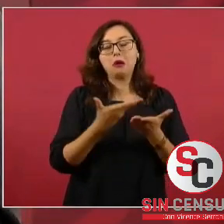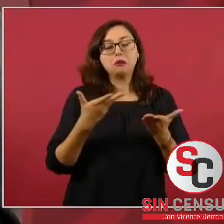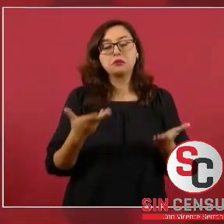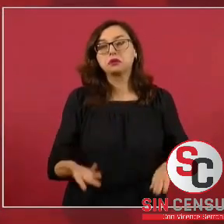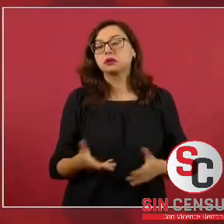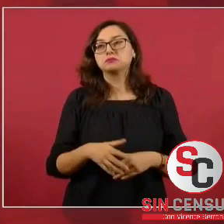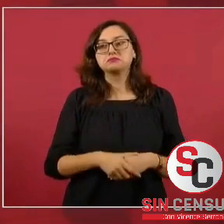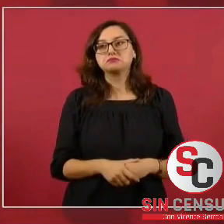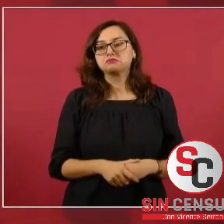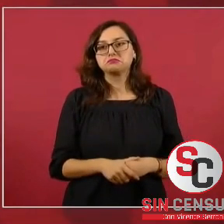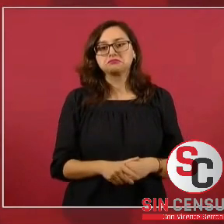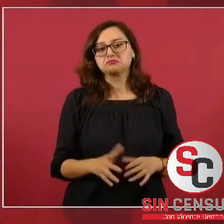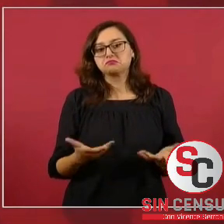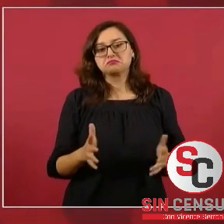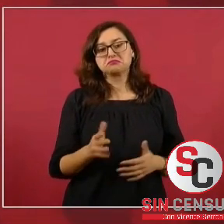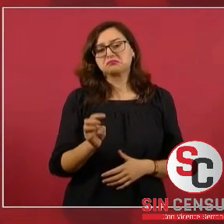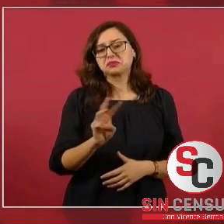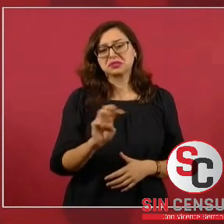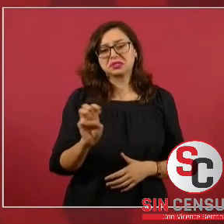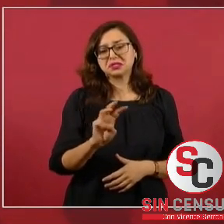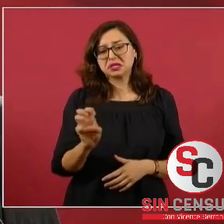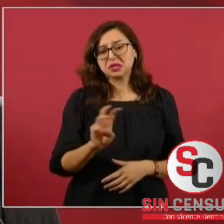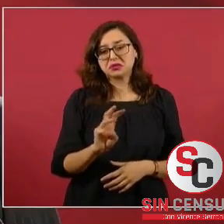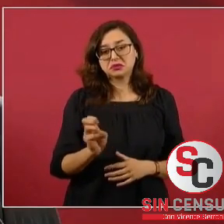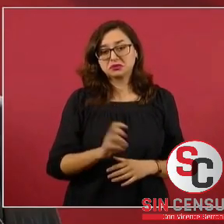estar como en